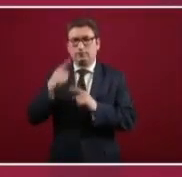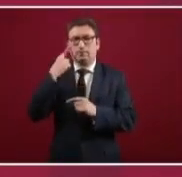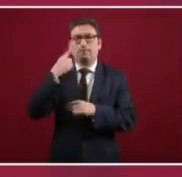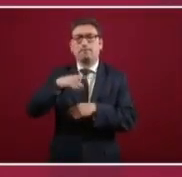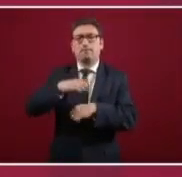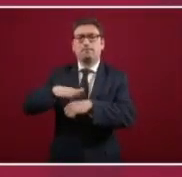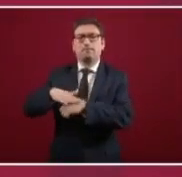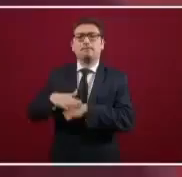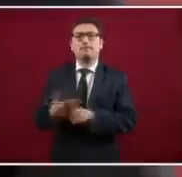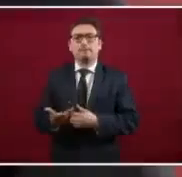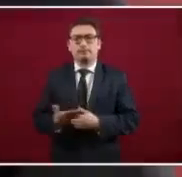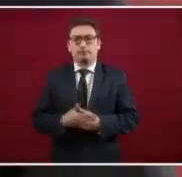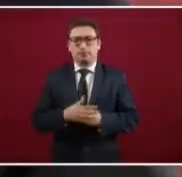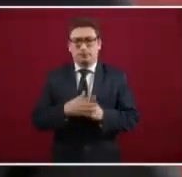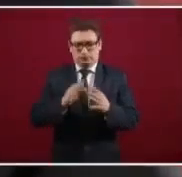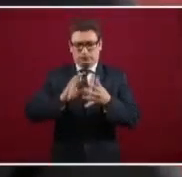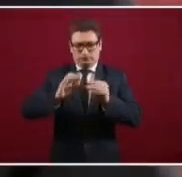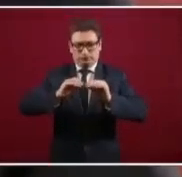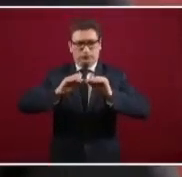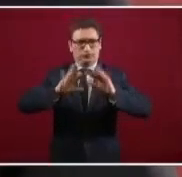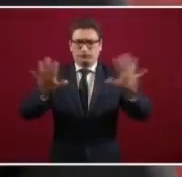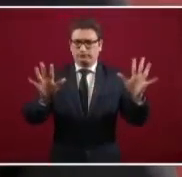este aclarar